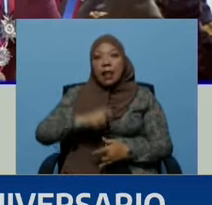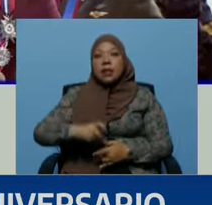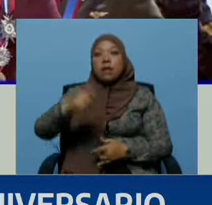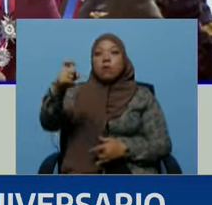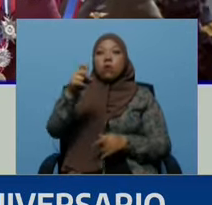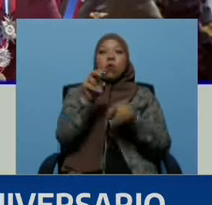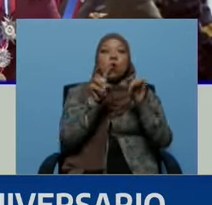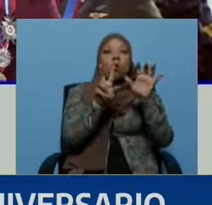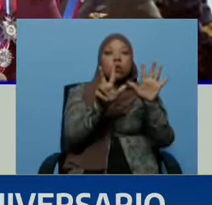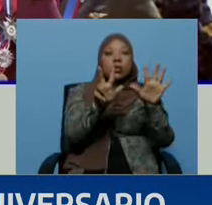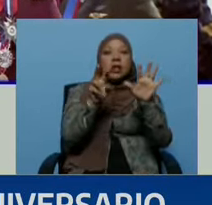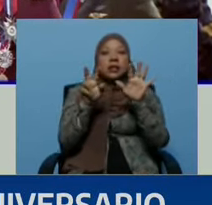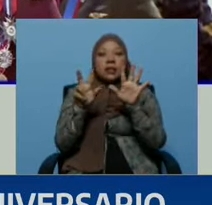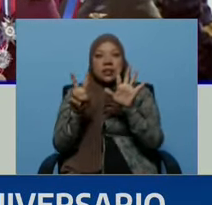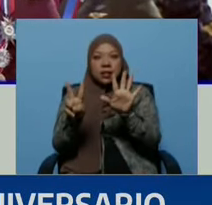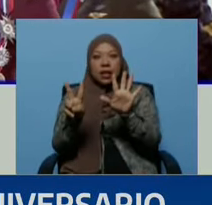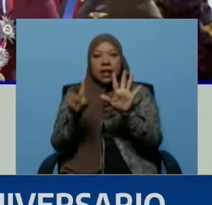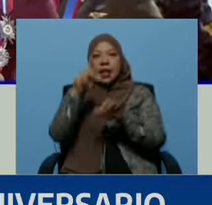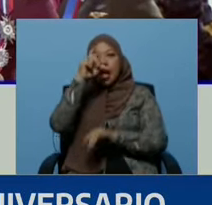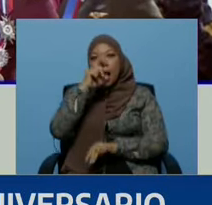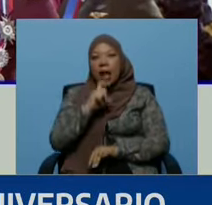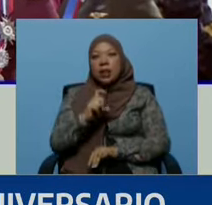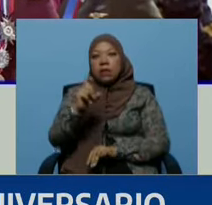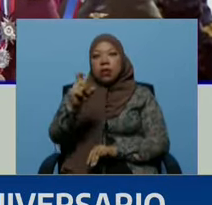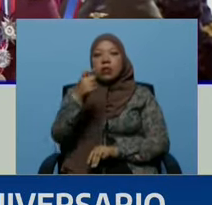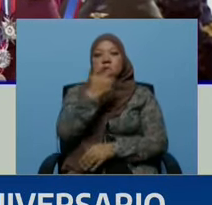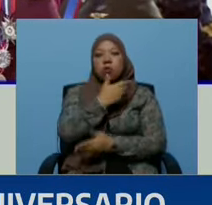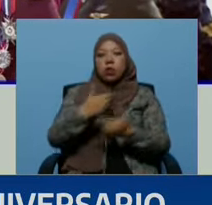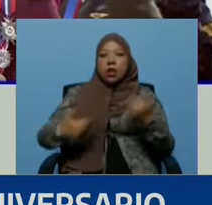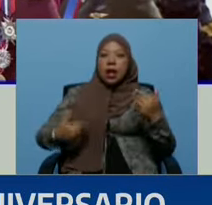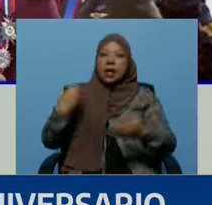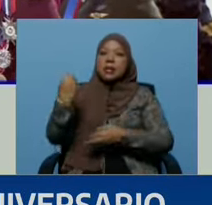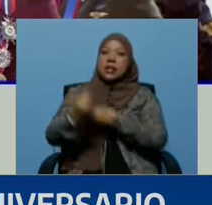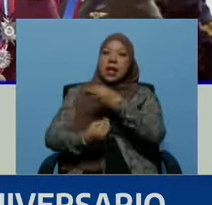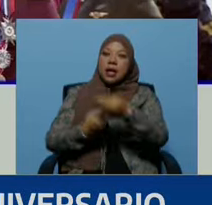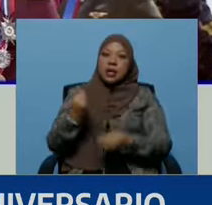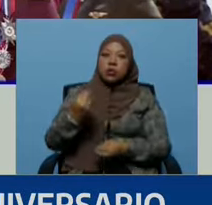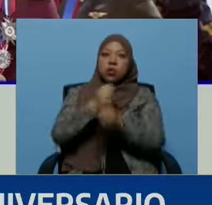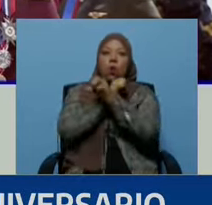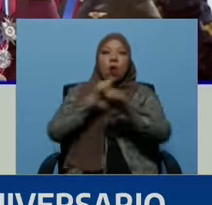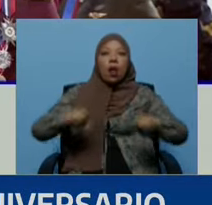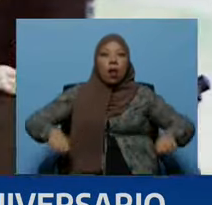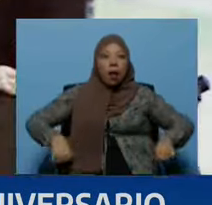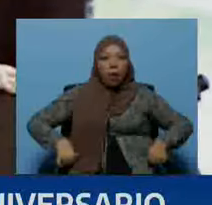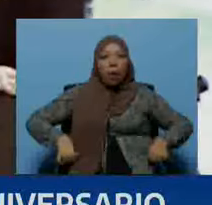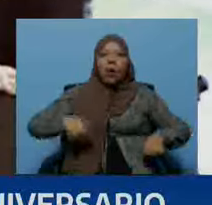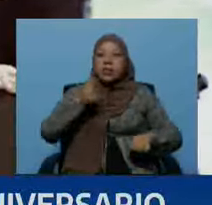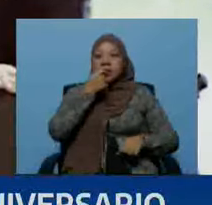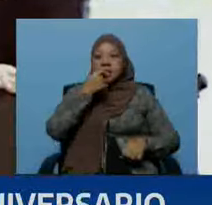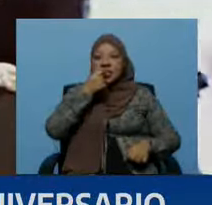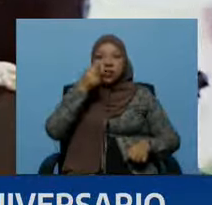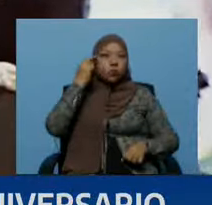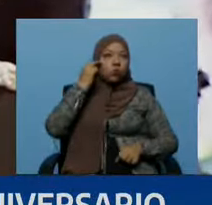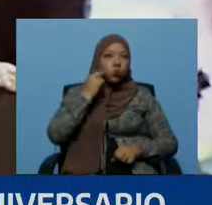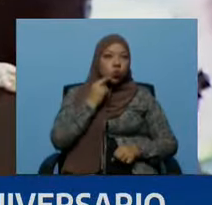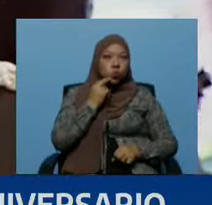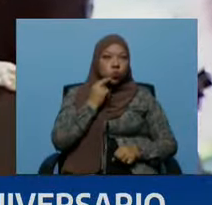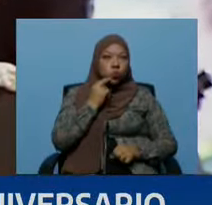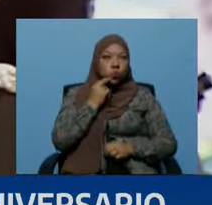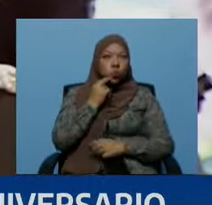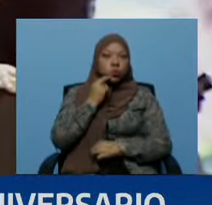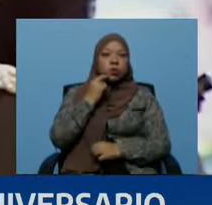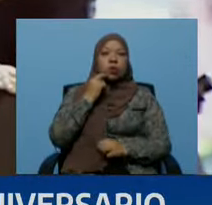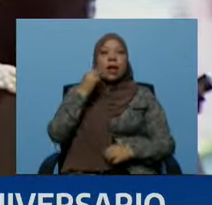el 87º aniversario de la creación de nuestra gloriosa Guardia Nacional Bolivariana y